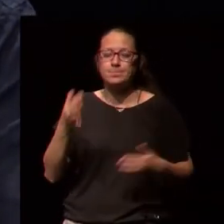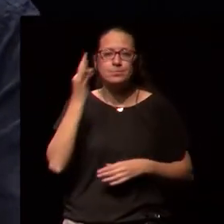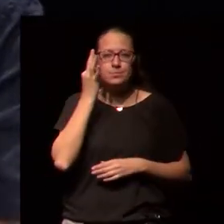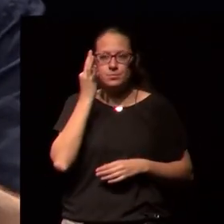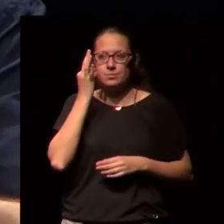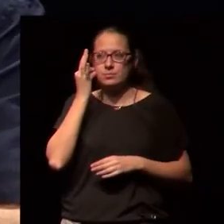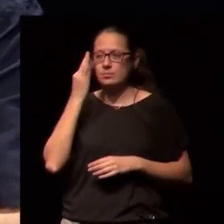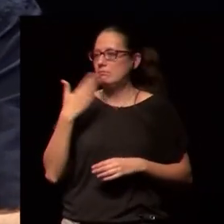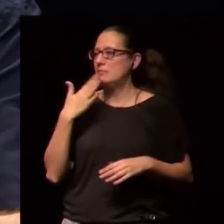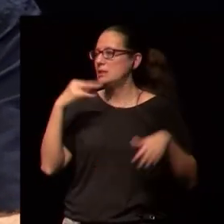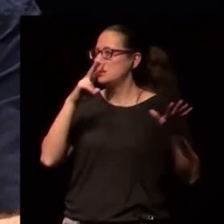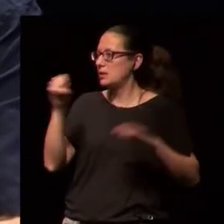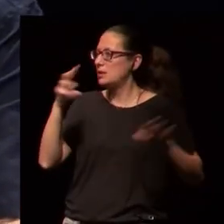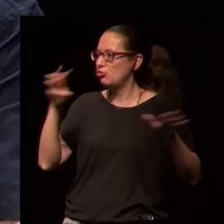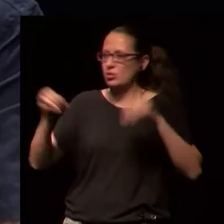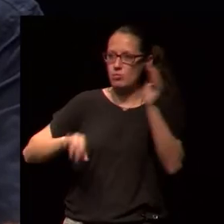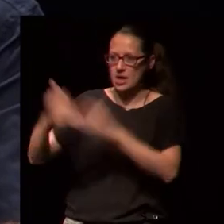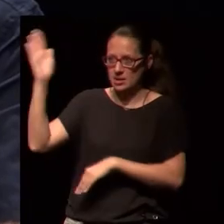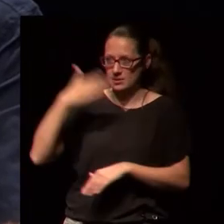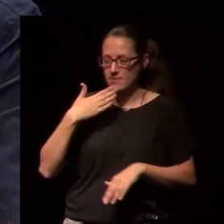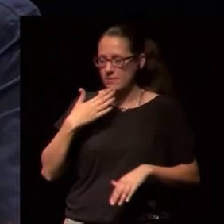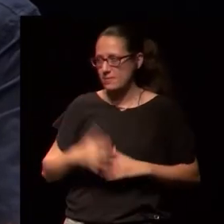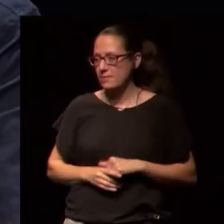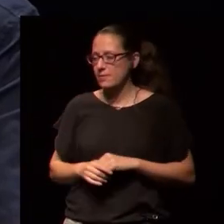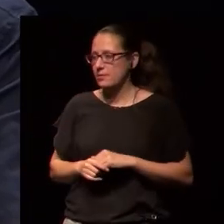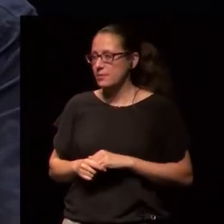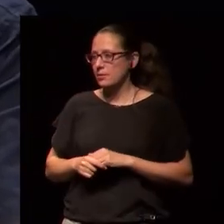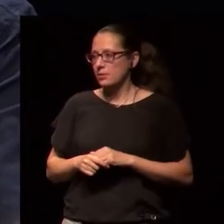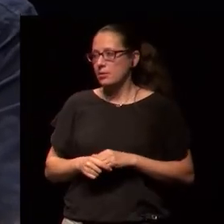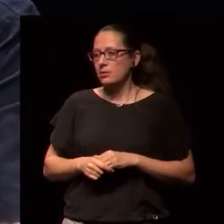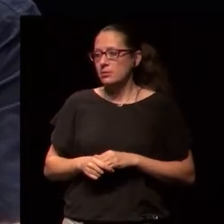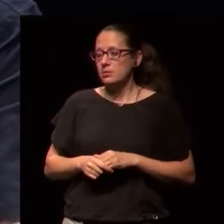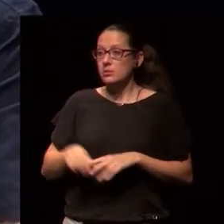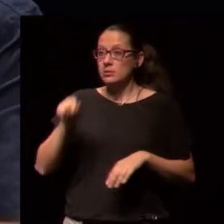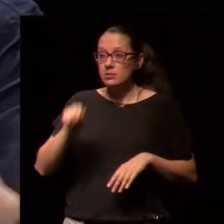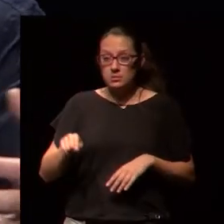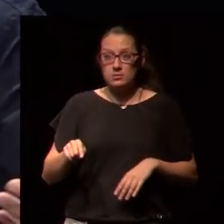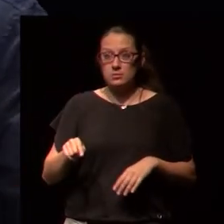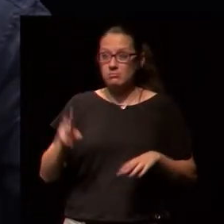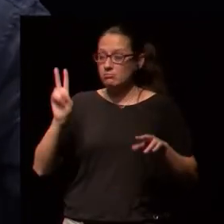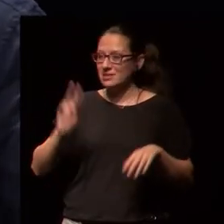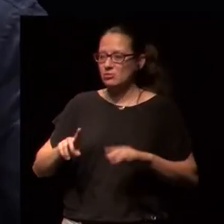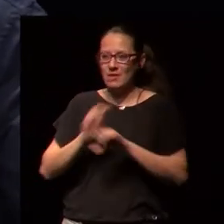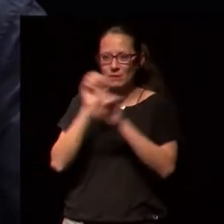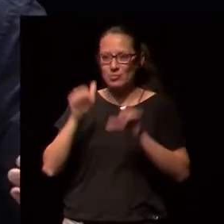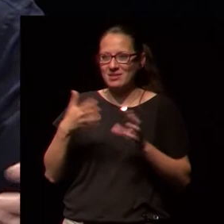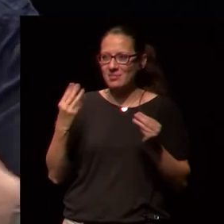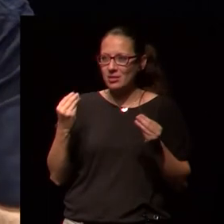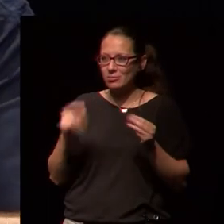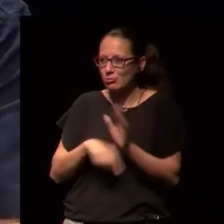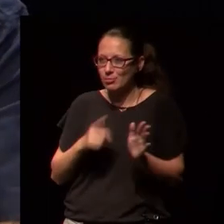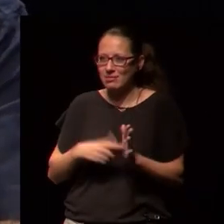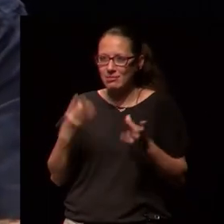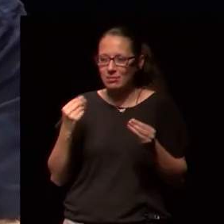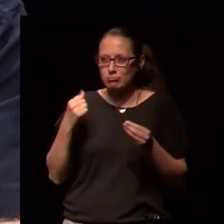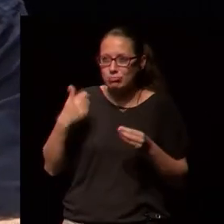las mujeres de 70, 80 y más. Esto se da de forma tan completa, tan rica, porque